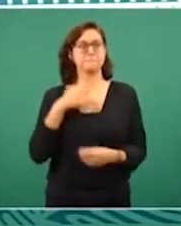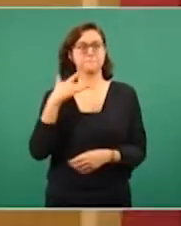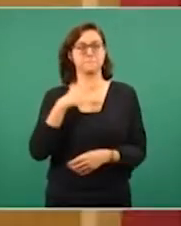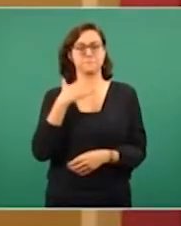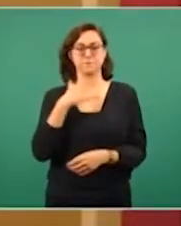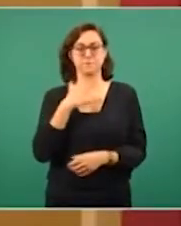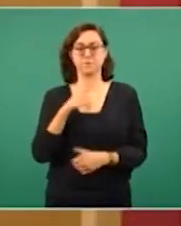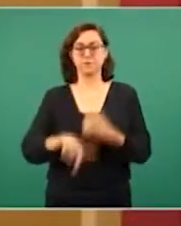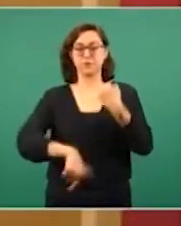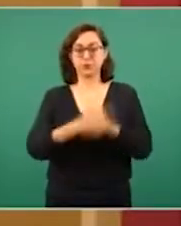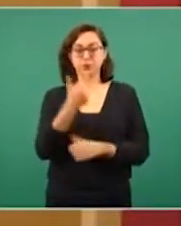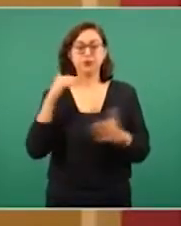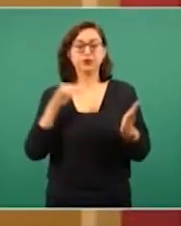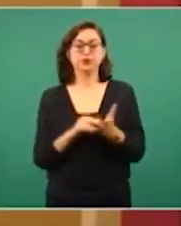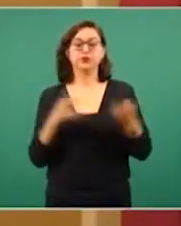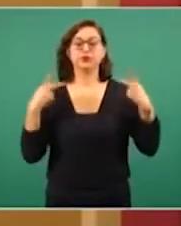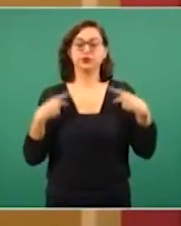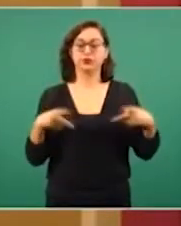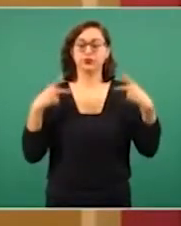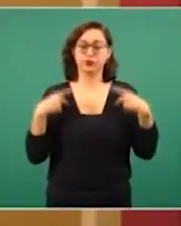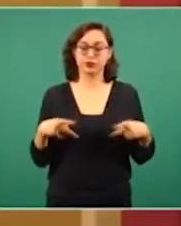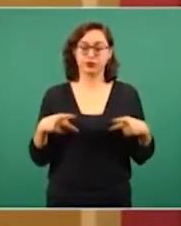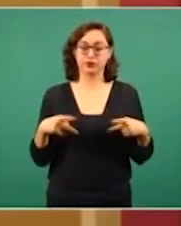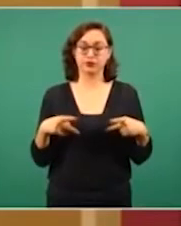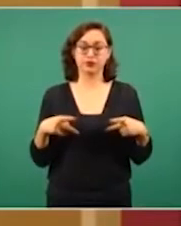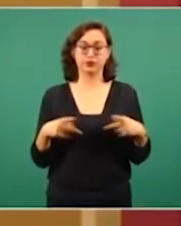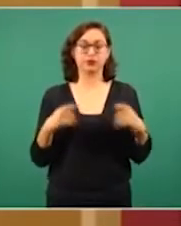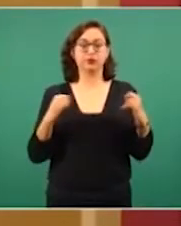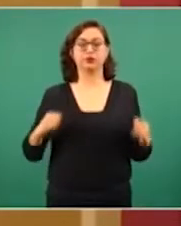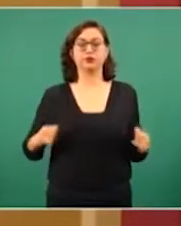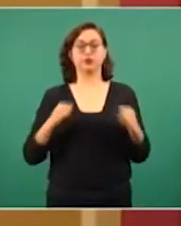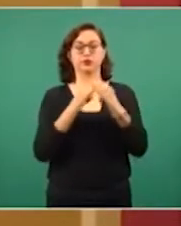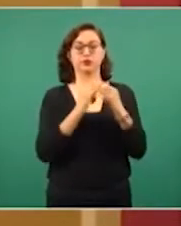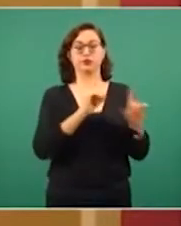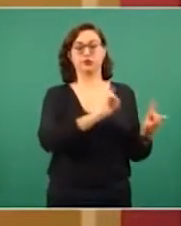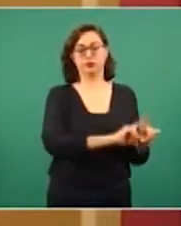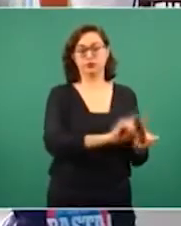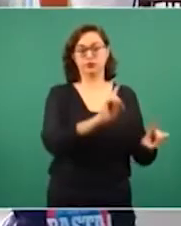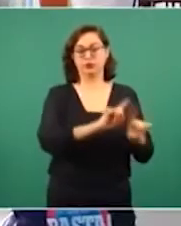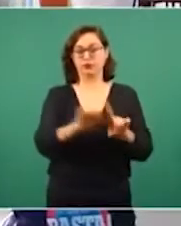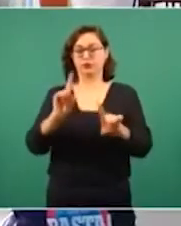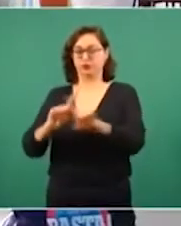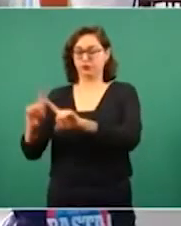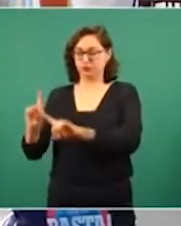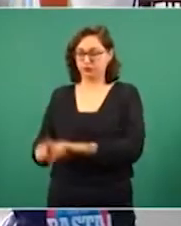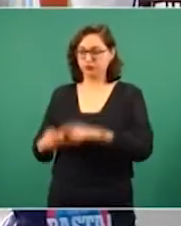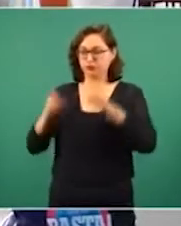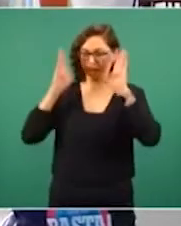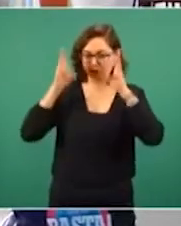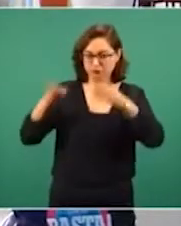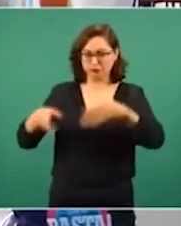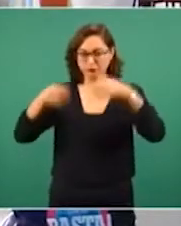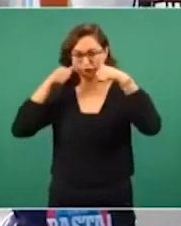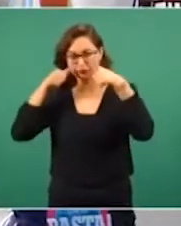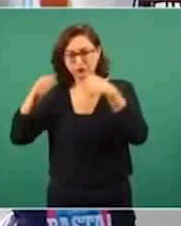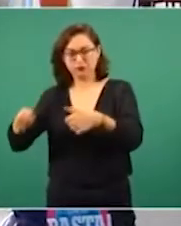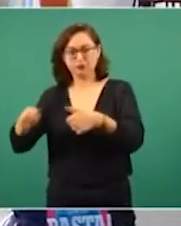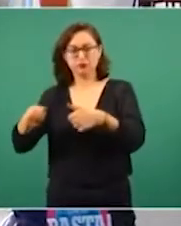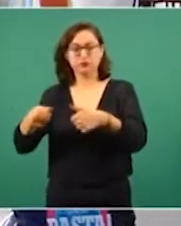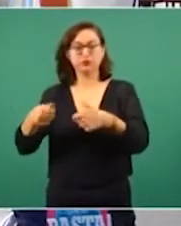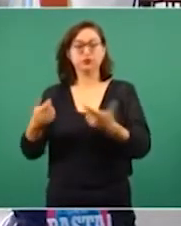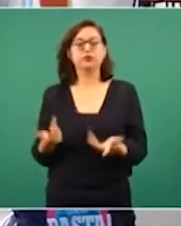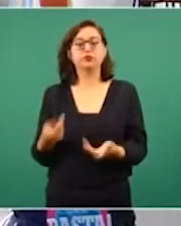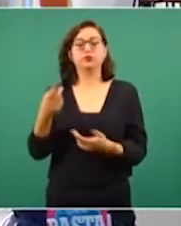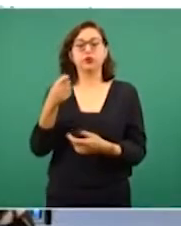hay 12,000 personas de muy diferentes dependencias focalizadas, porque es la instrucción que nos dio el presidente, pero no de